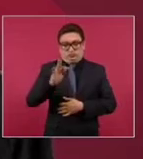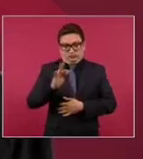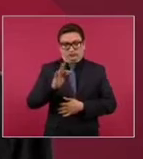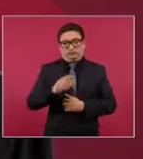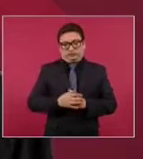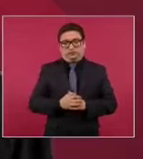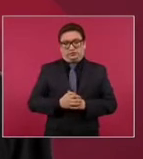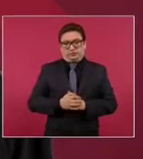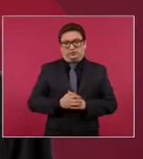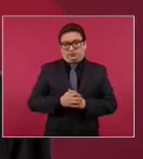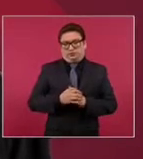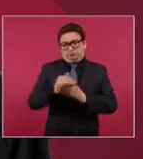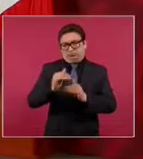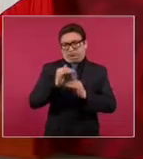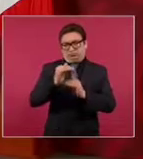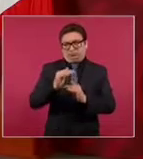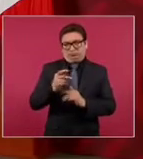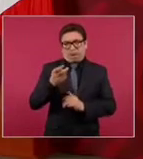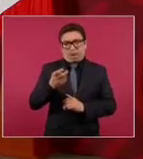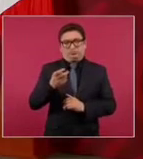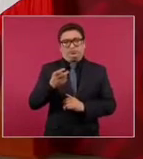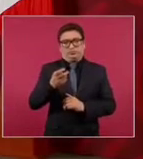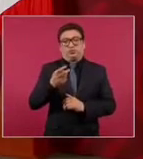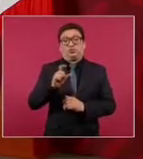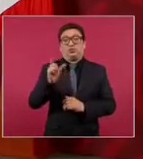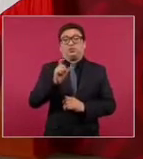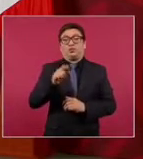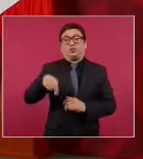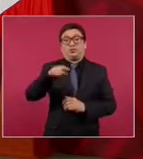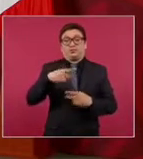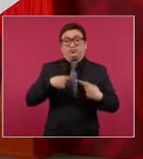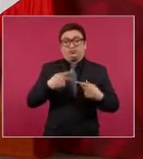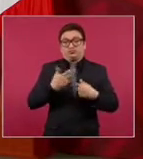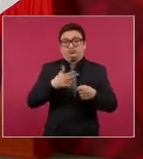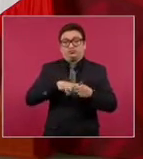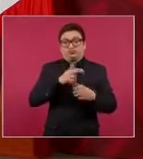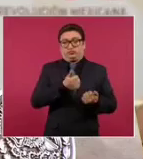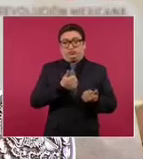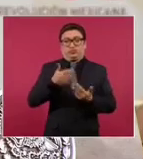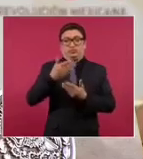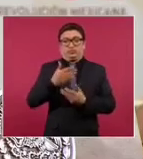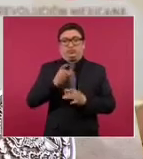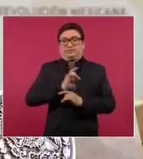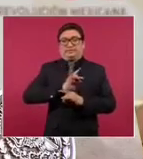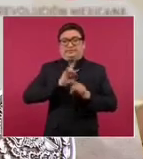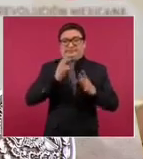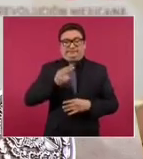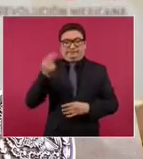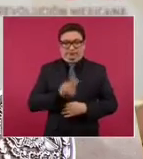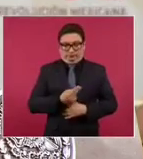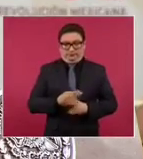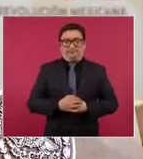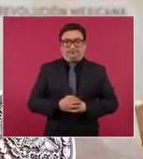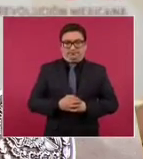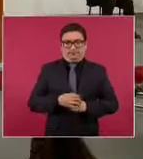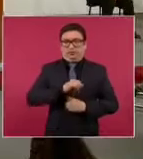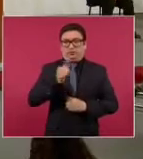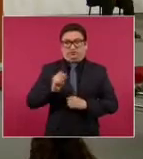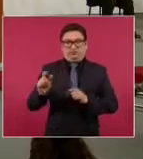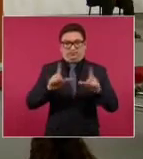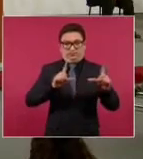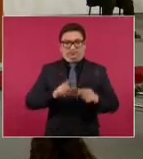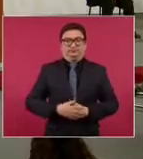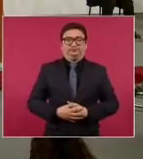limitada la necesidad de hospitalización en terapia intensiva. La siguiente, por favor.